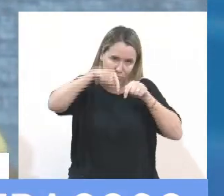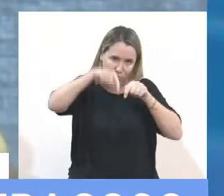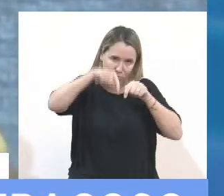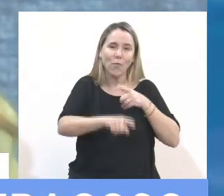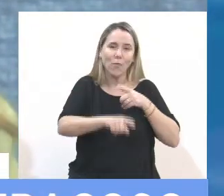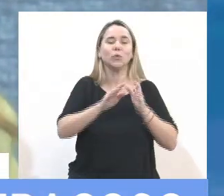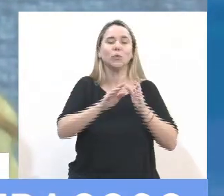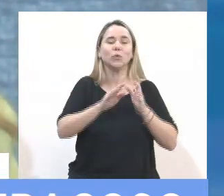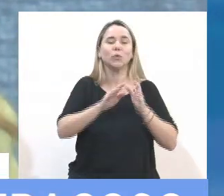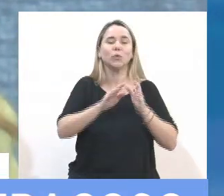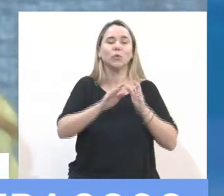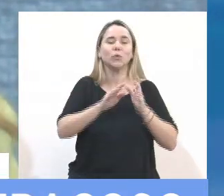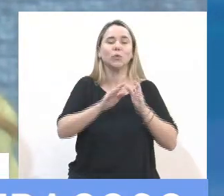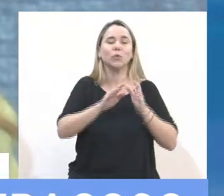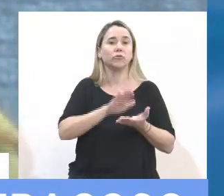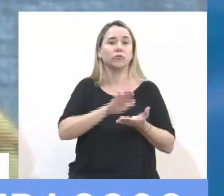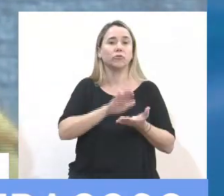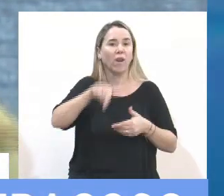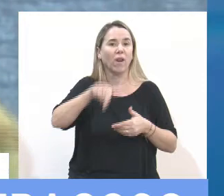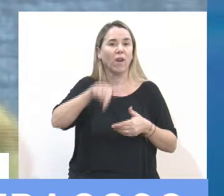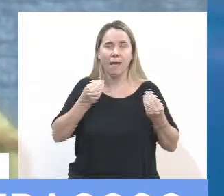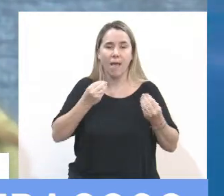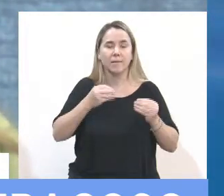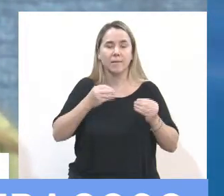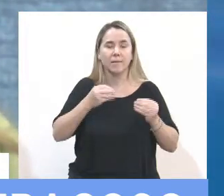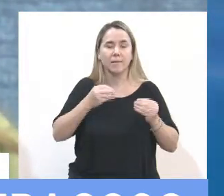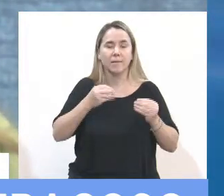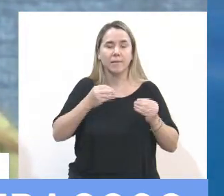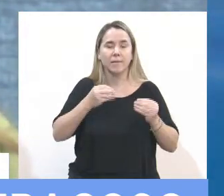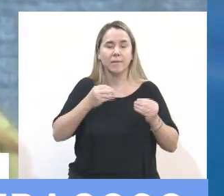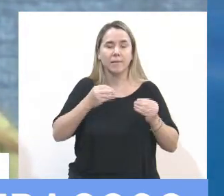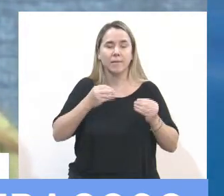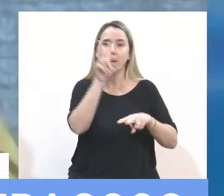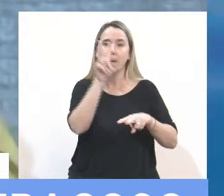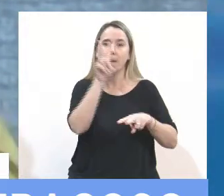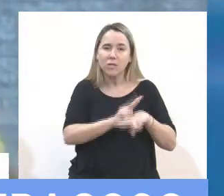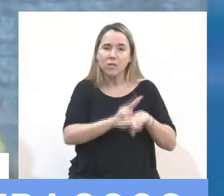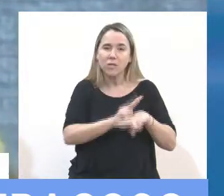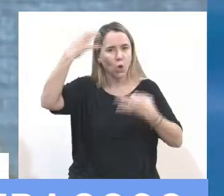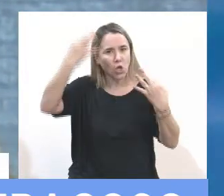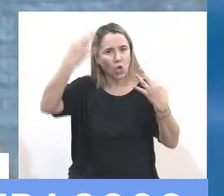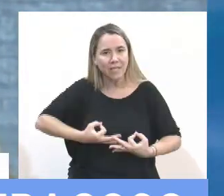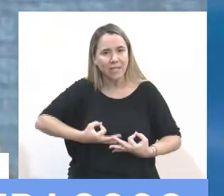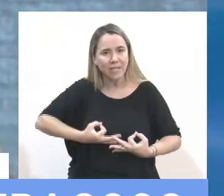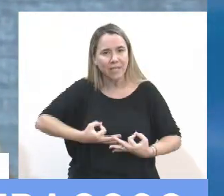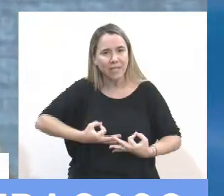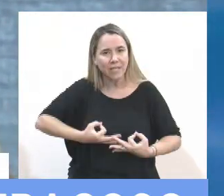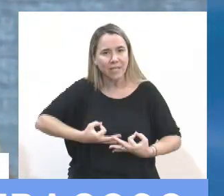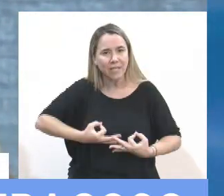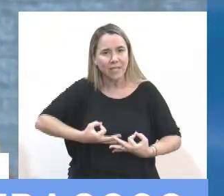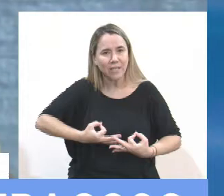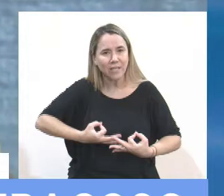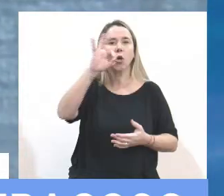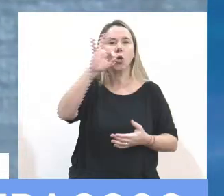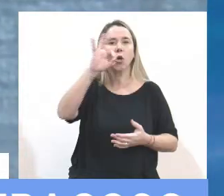exponiendo de todo lo que implica el Programa Nacional de Prevención y Concientización del Grooming o